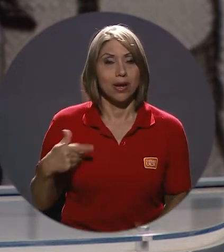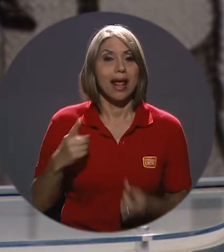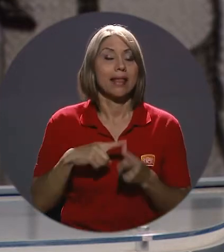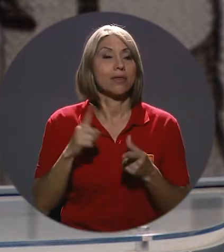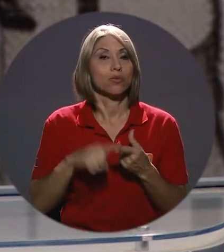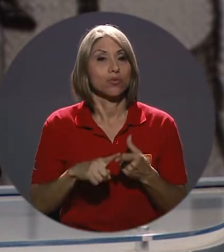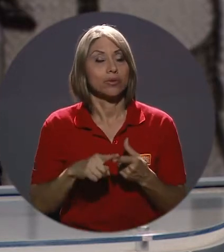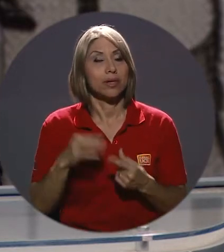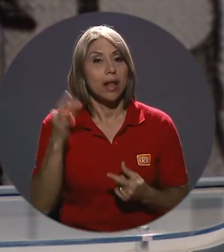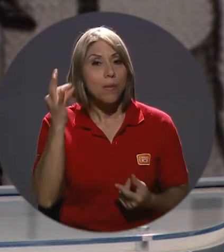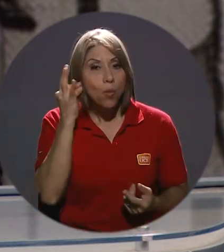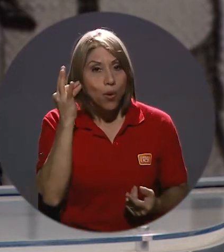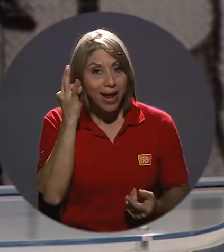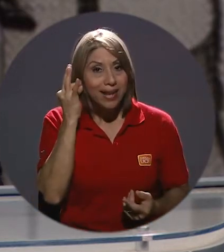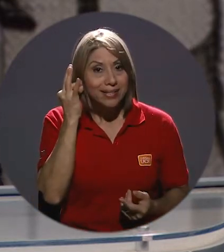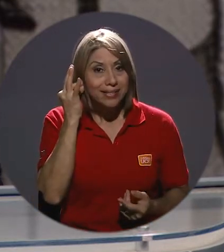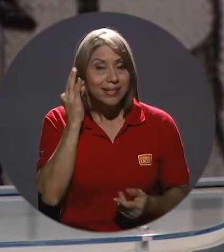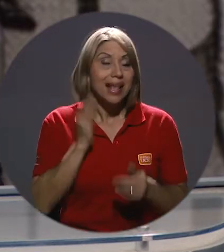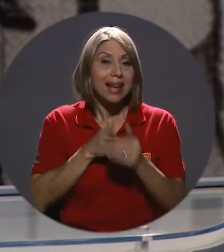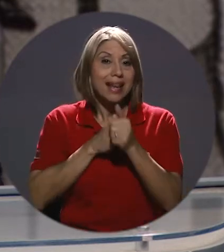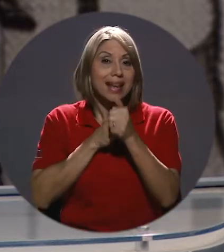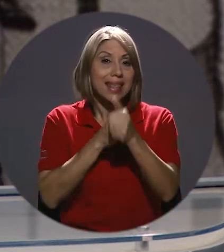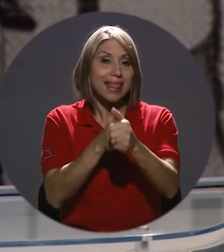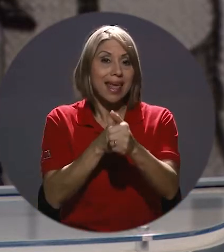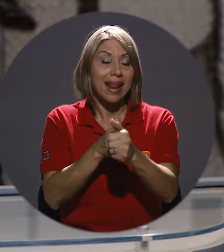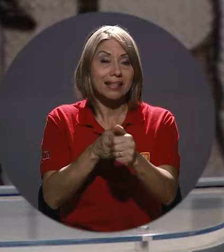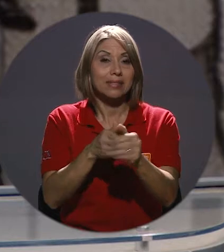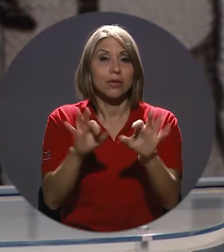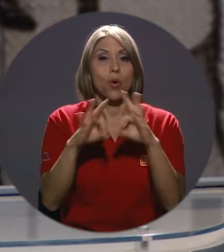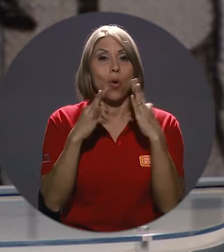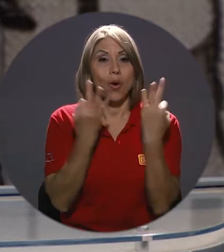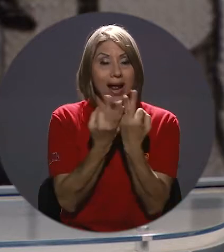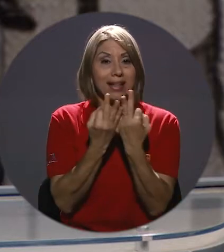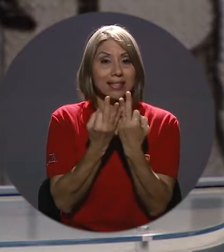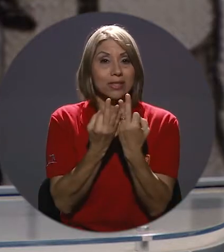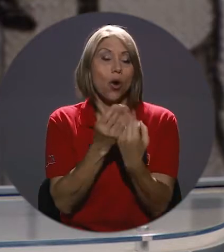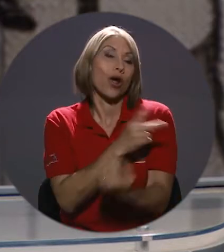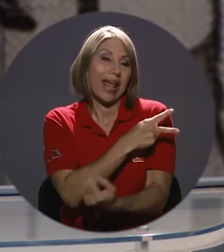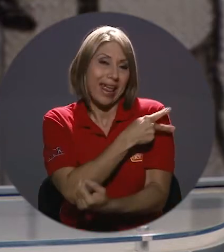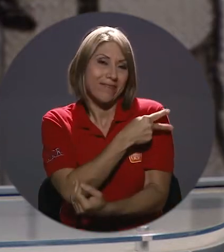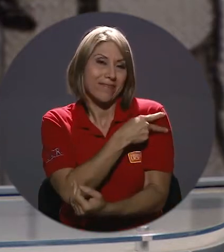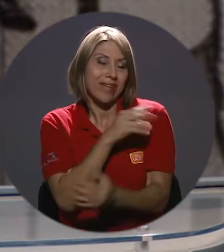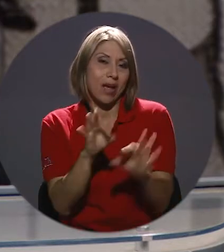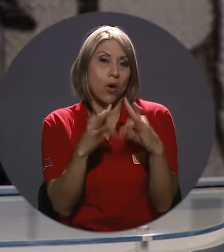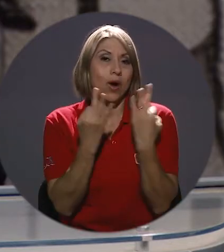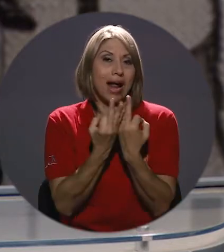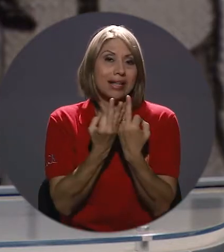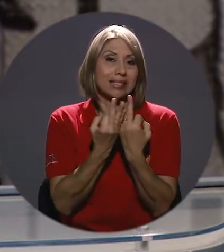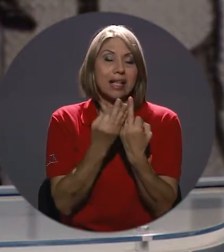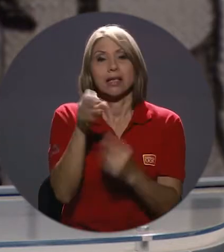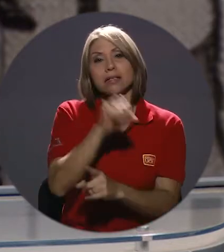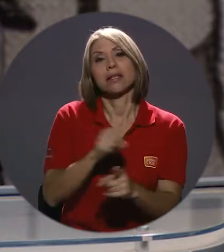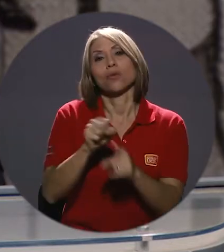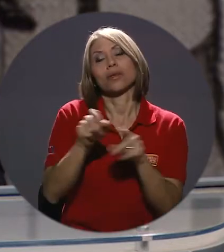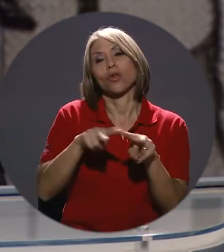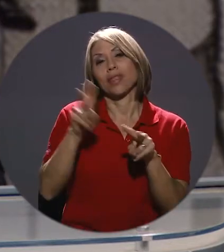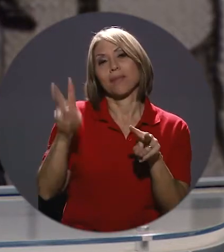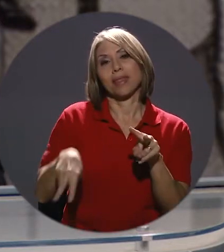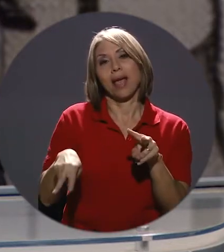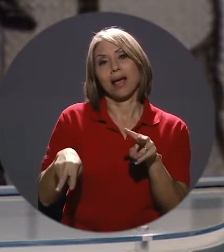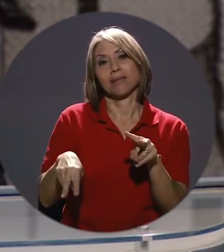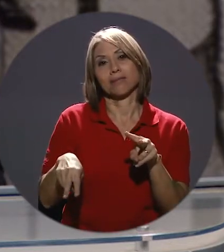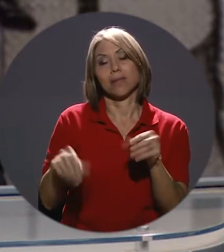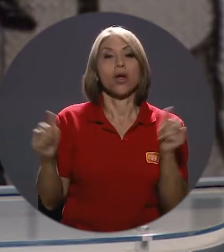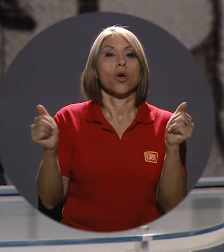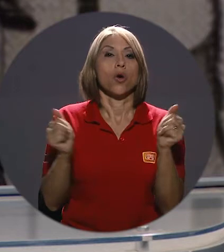las mujeres lideran hogares o jefean hogares en situaciones desventajosas, con mucho menor